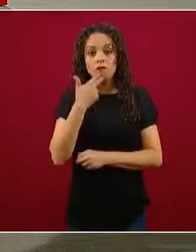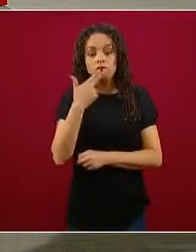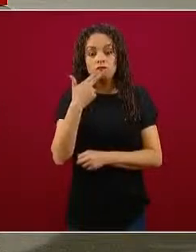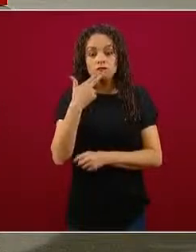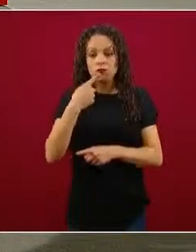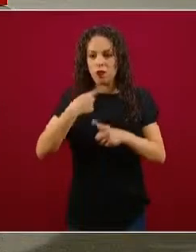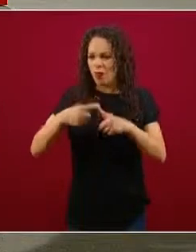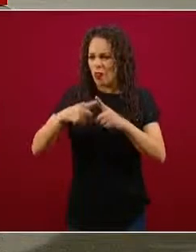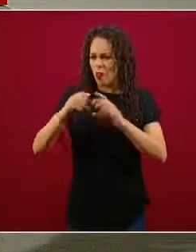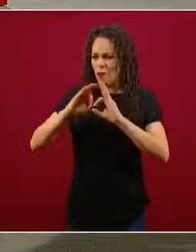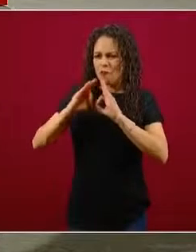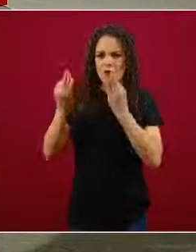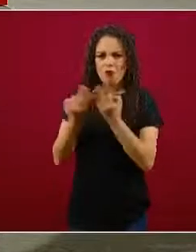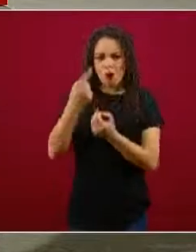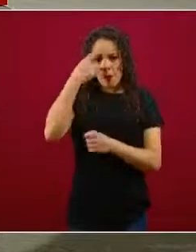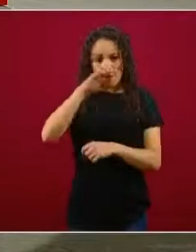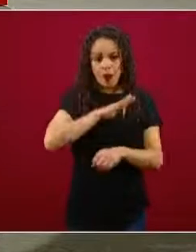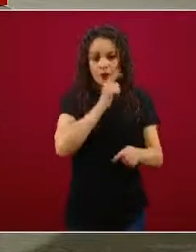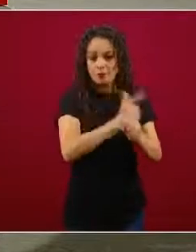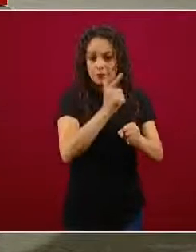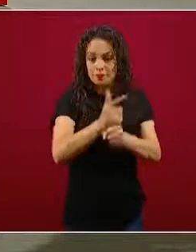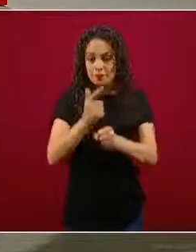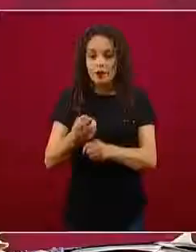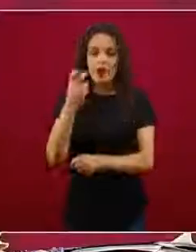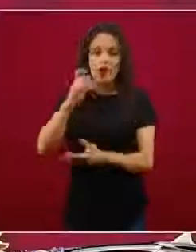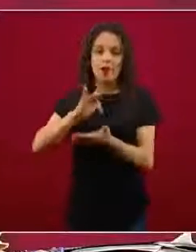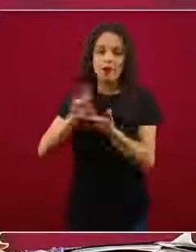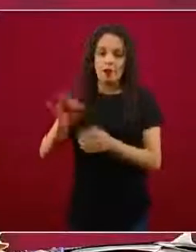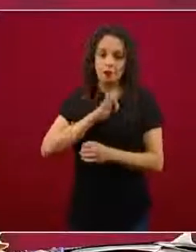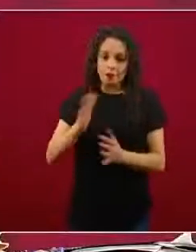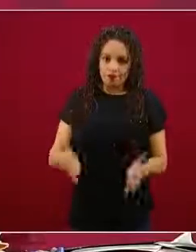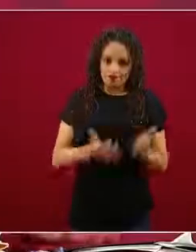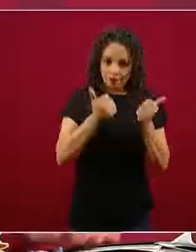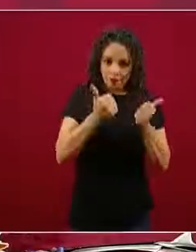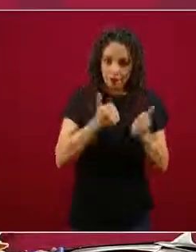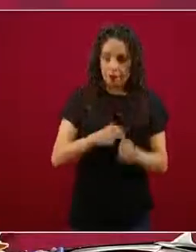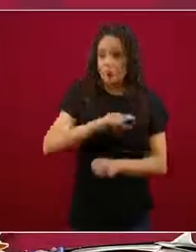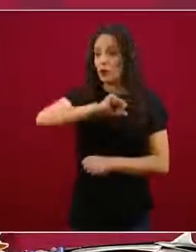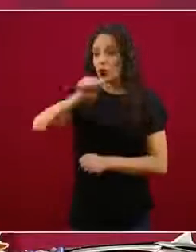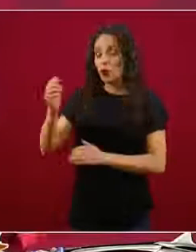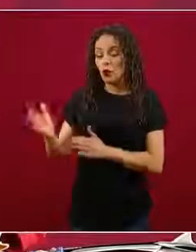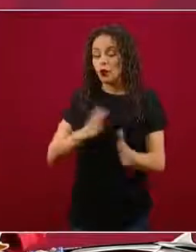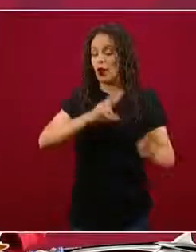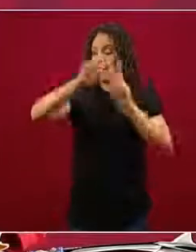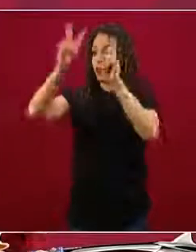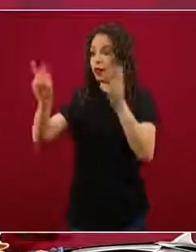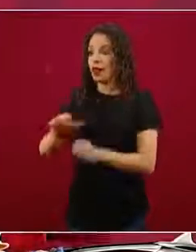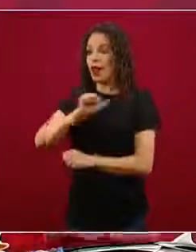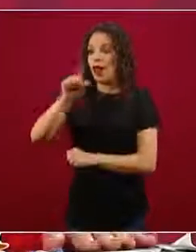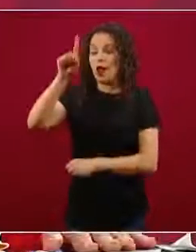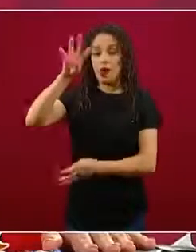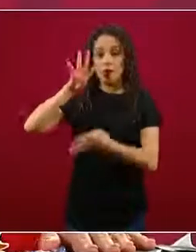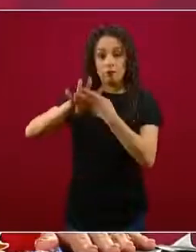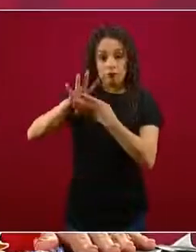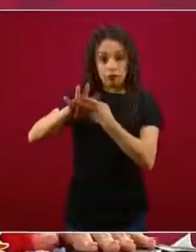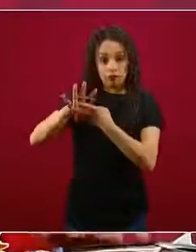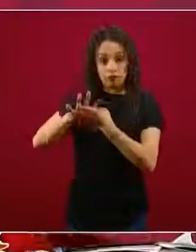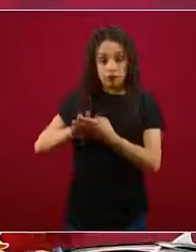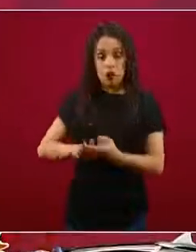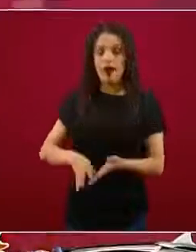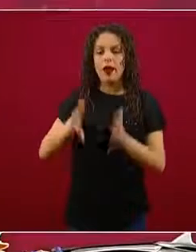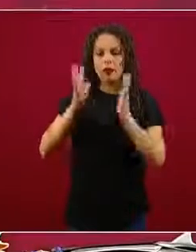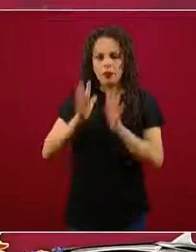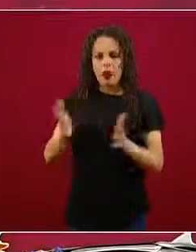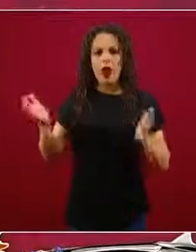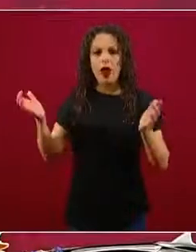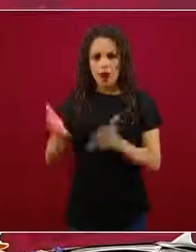ciudad. Lo de centros de readaptación social es algo que se está haciendo, se sigue haciendo, también se va a ampliar,